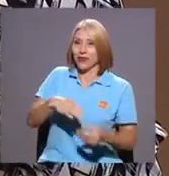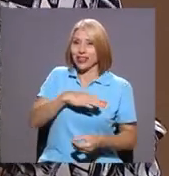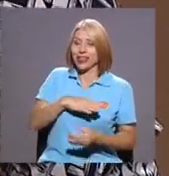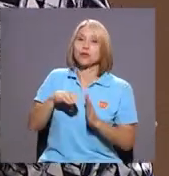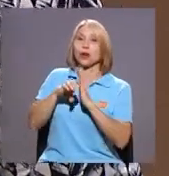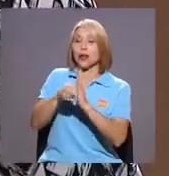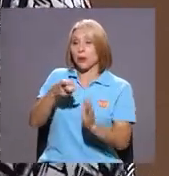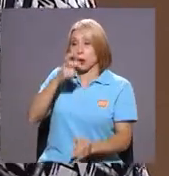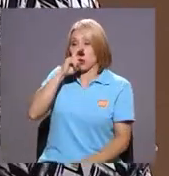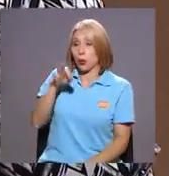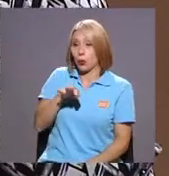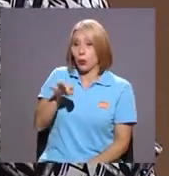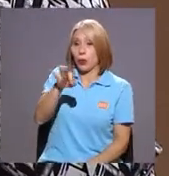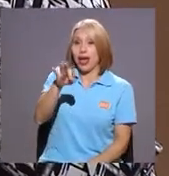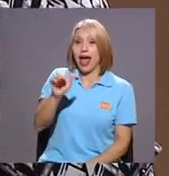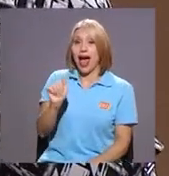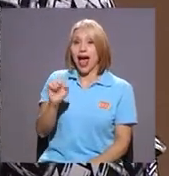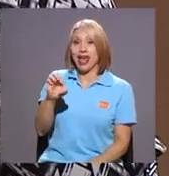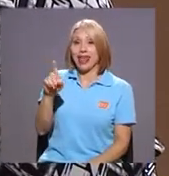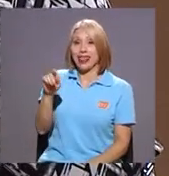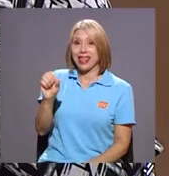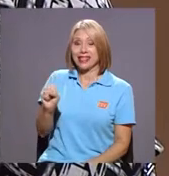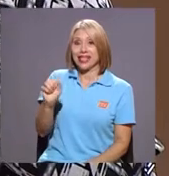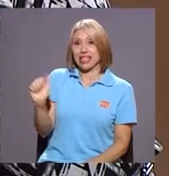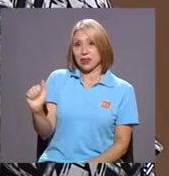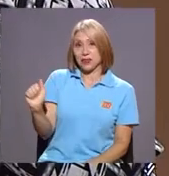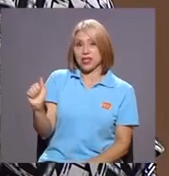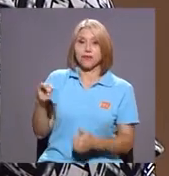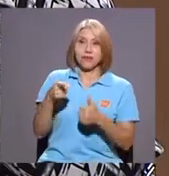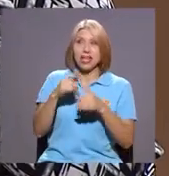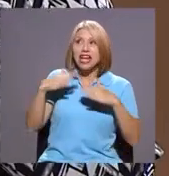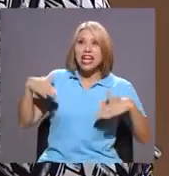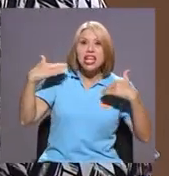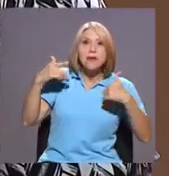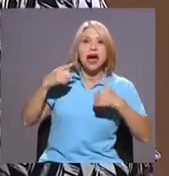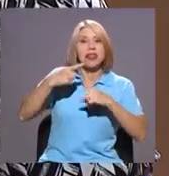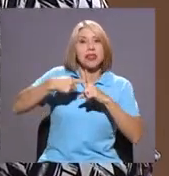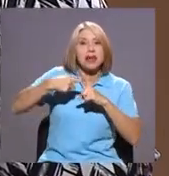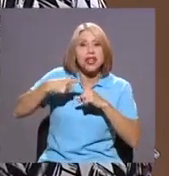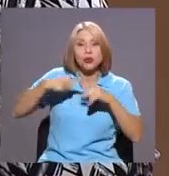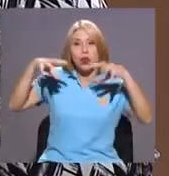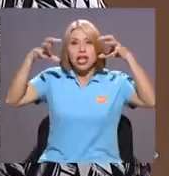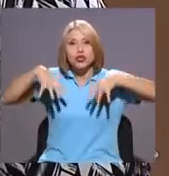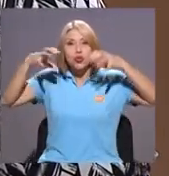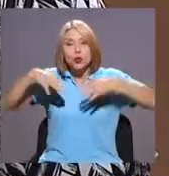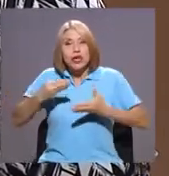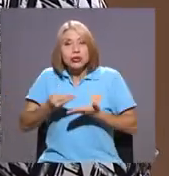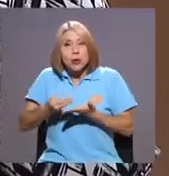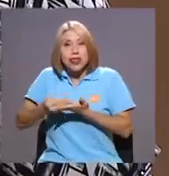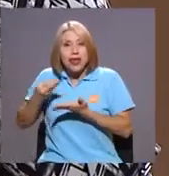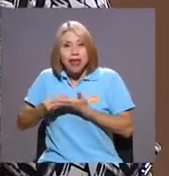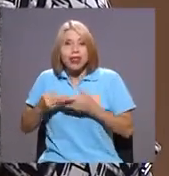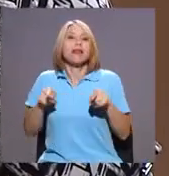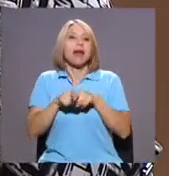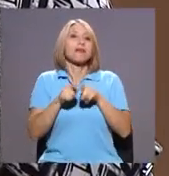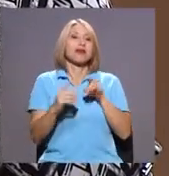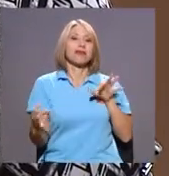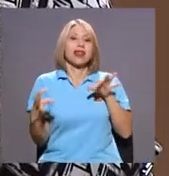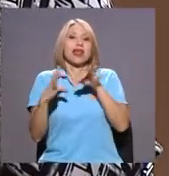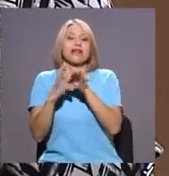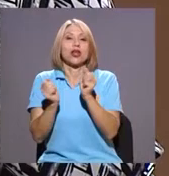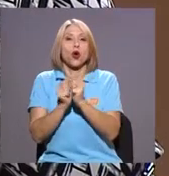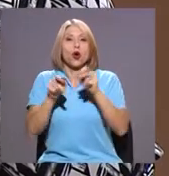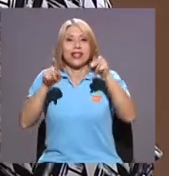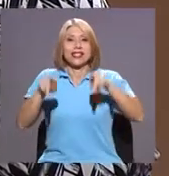aegypti, además de la parte del clima, temperatura, lluvias, humedad, tiene que ver con el ser humano. Entonces, podemos